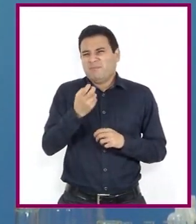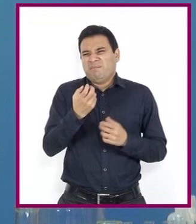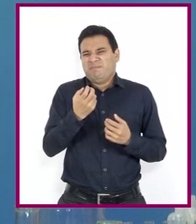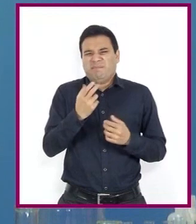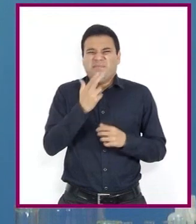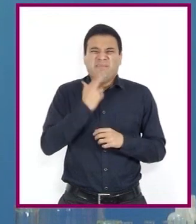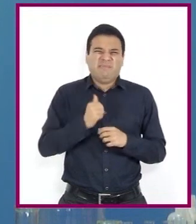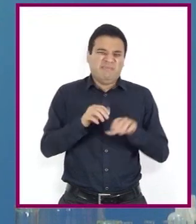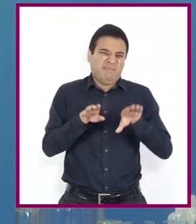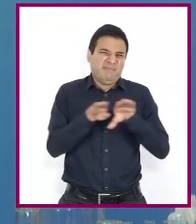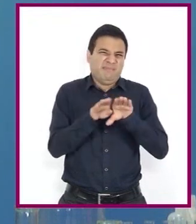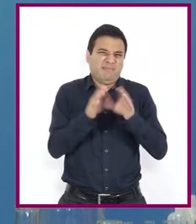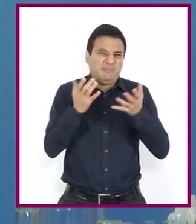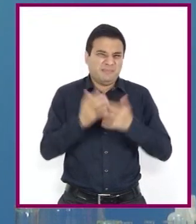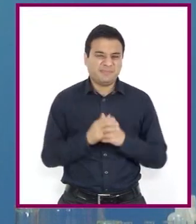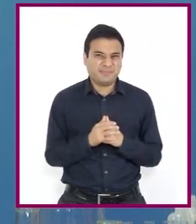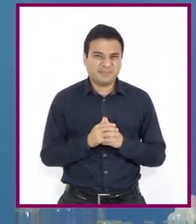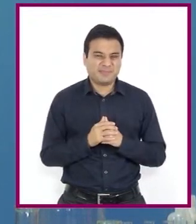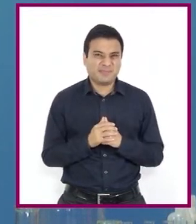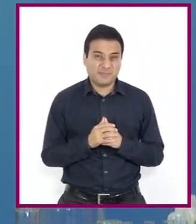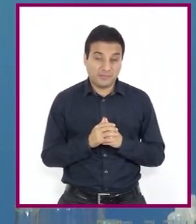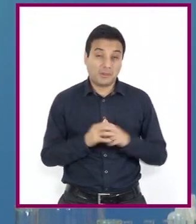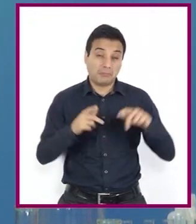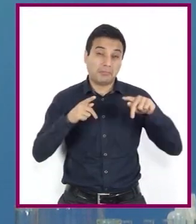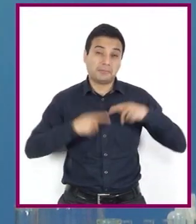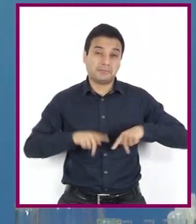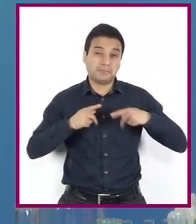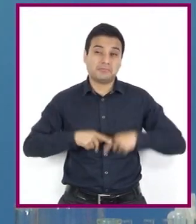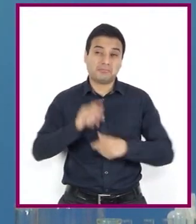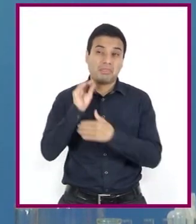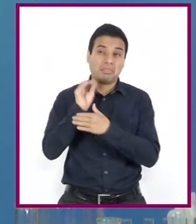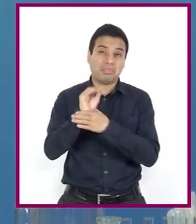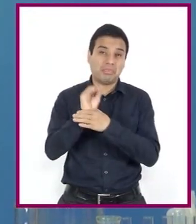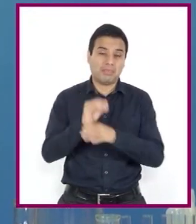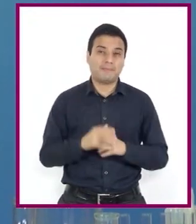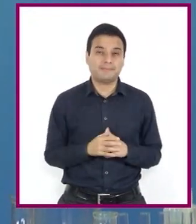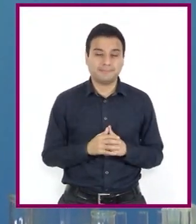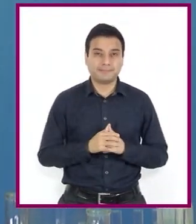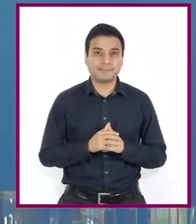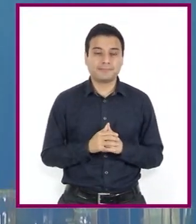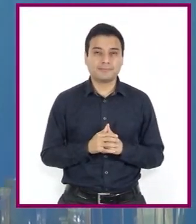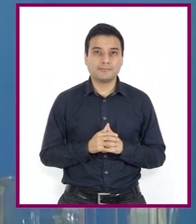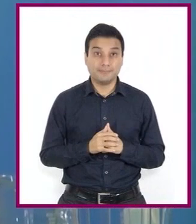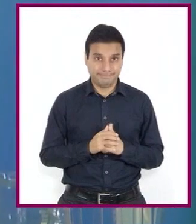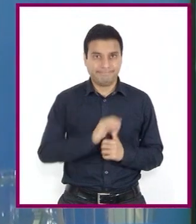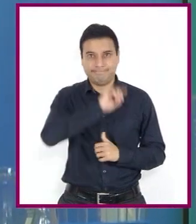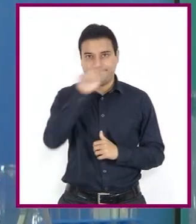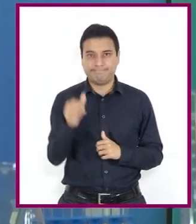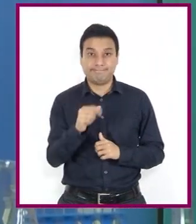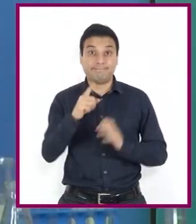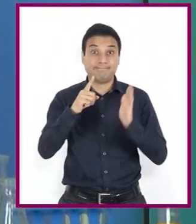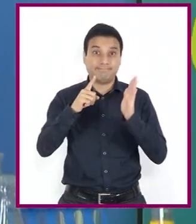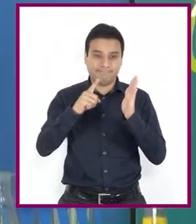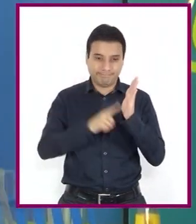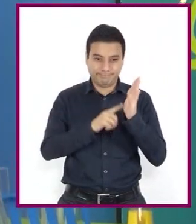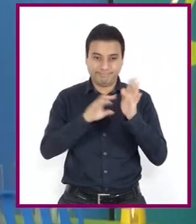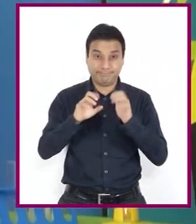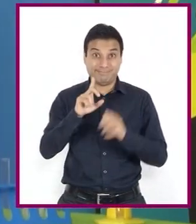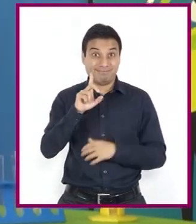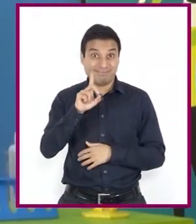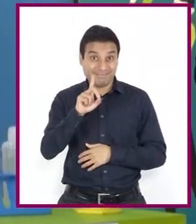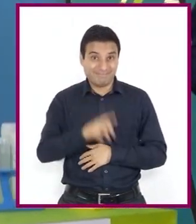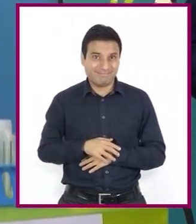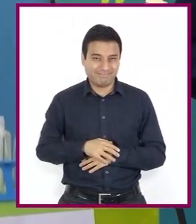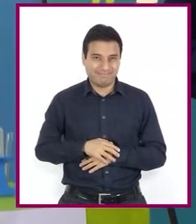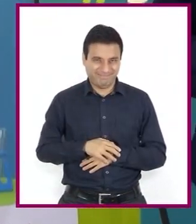eficaz, sin darle la oportunidad de utilizarlo en humanos. Fue hasta 1930, 2